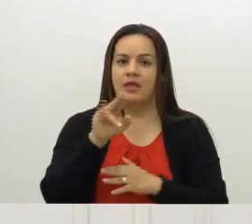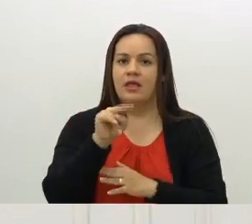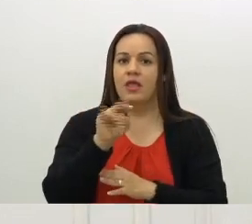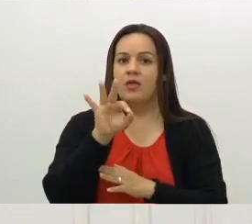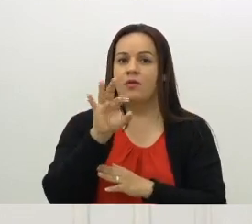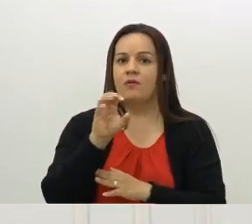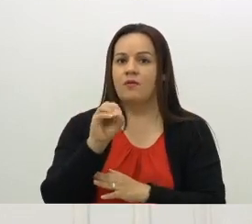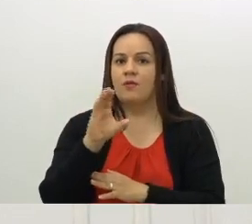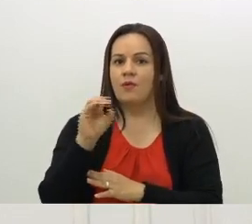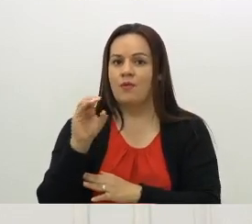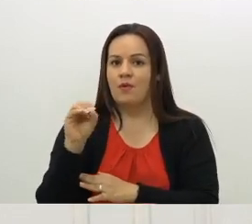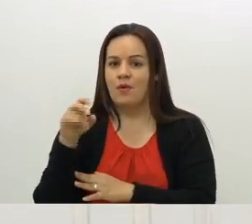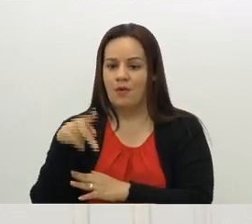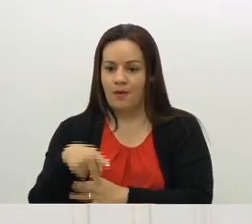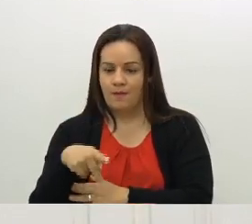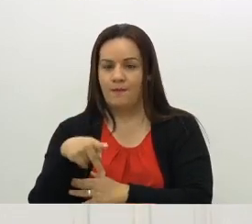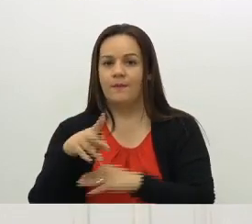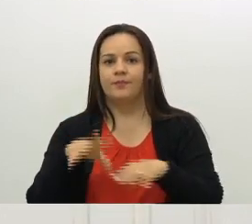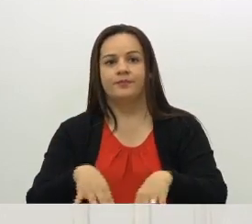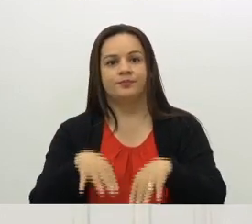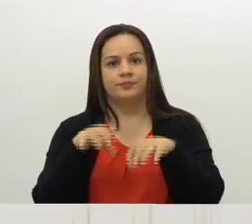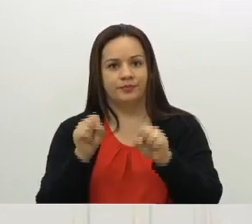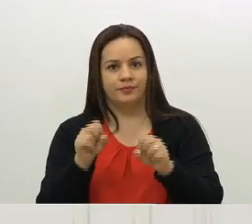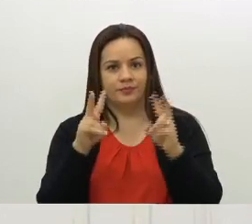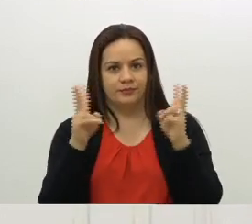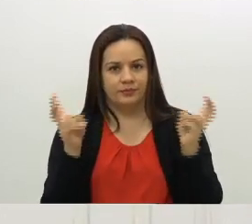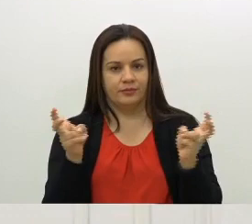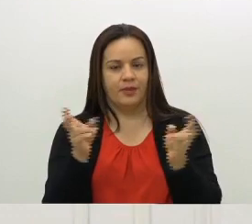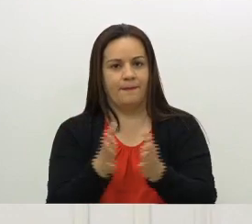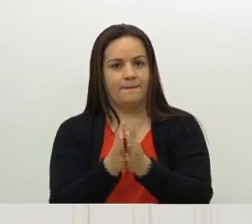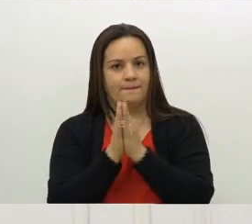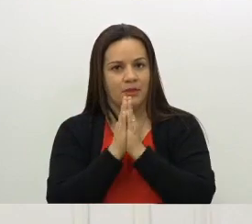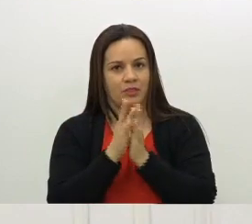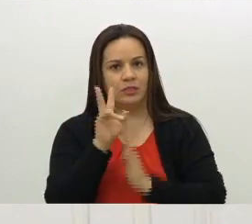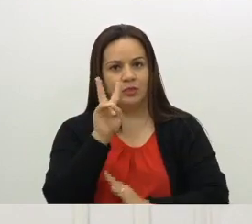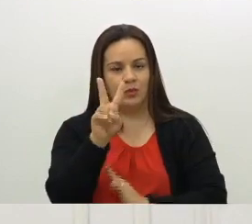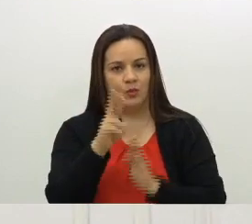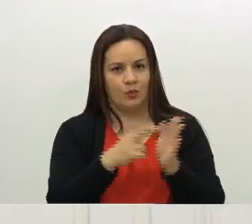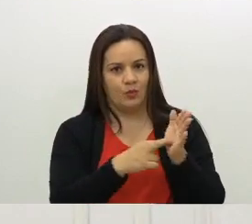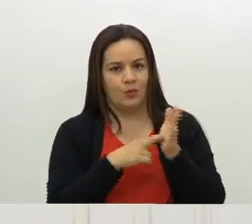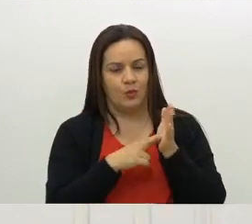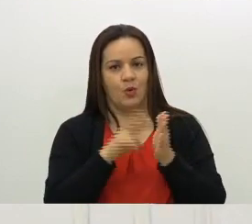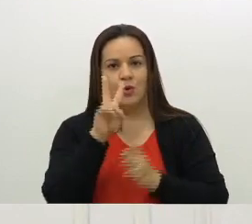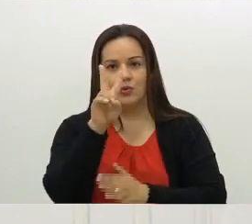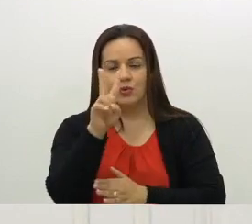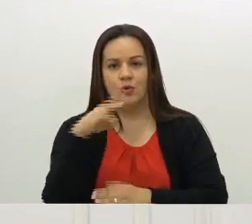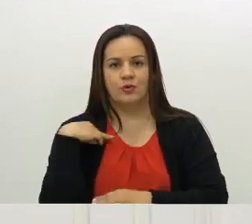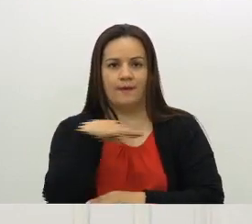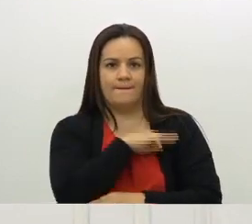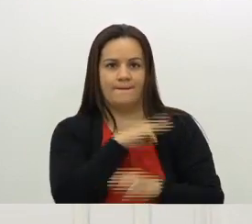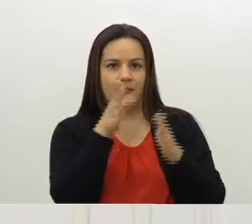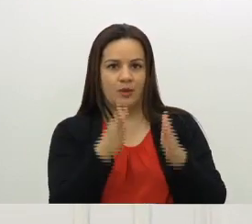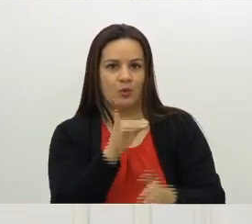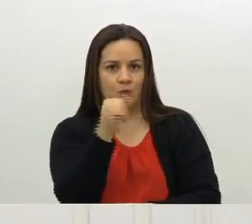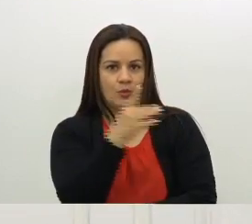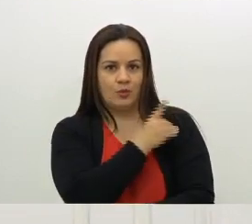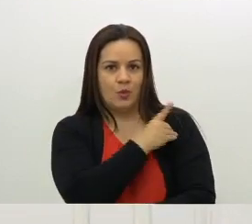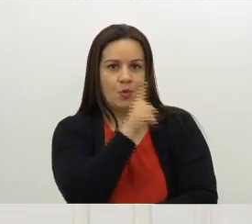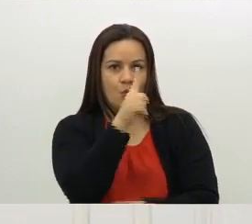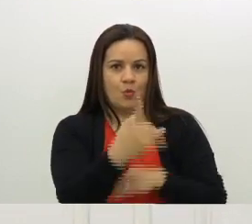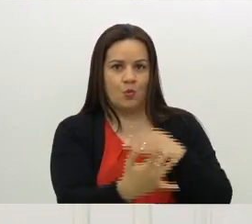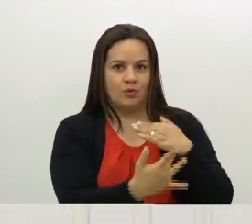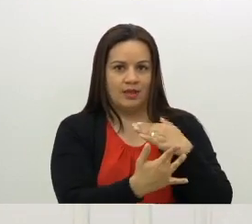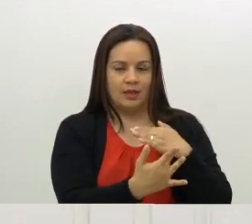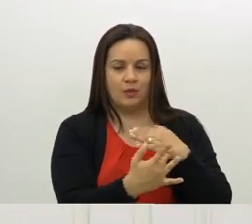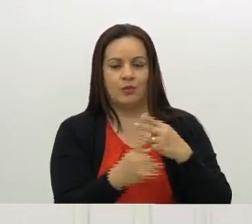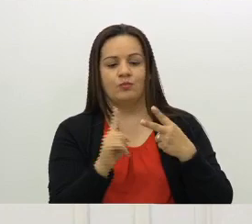asume el tema y pide dos requisitos: 2 miembros en la junta directiva, uno técnico y uno